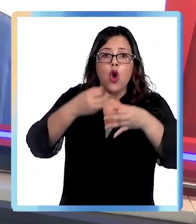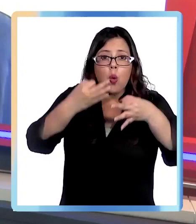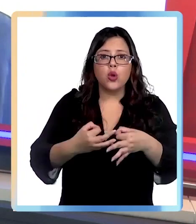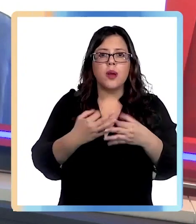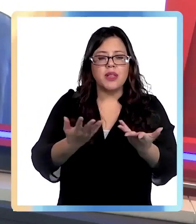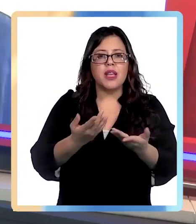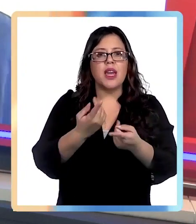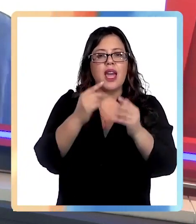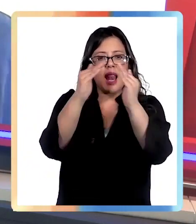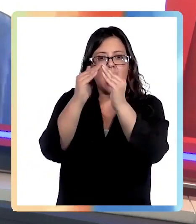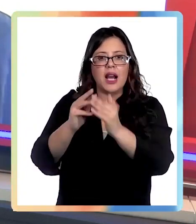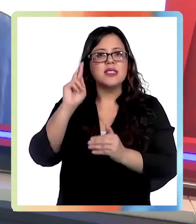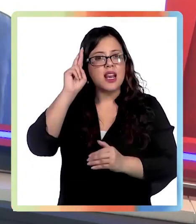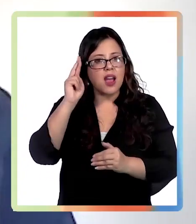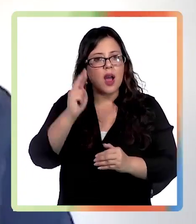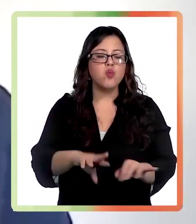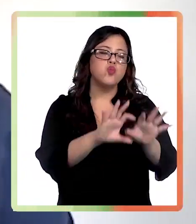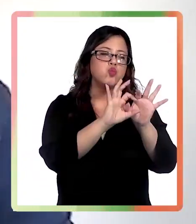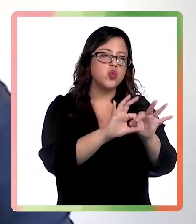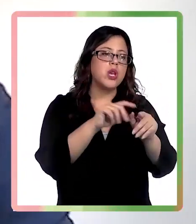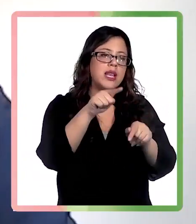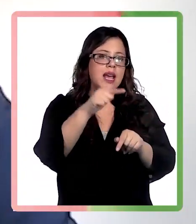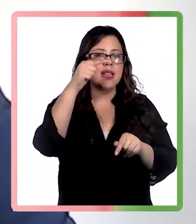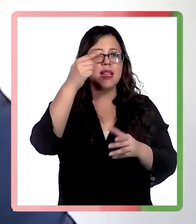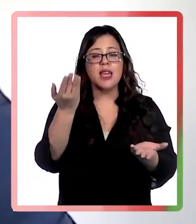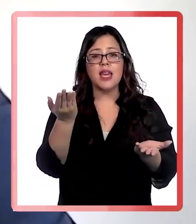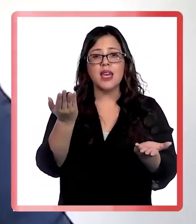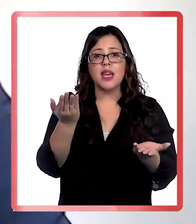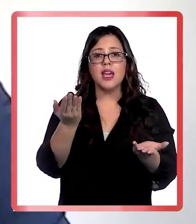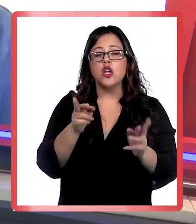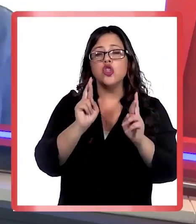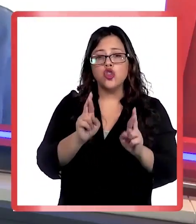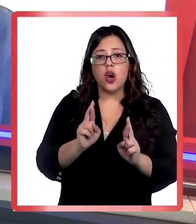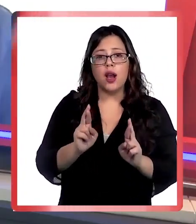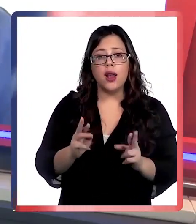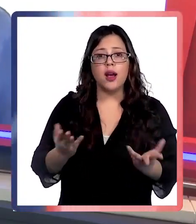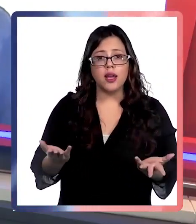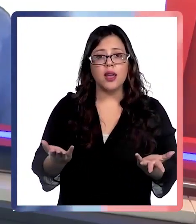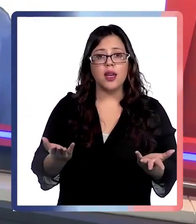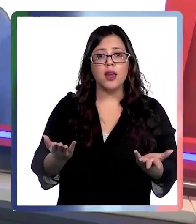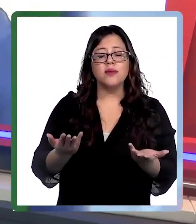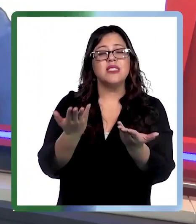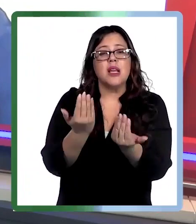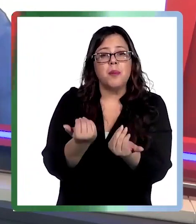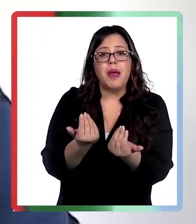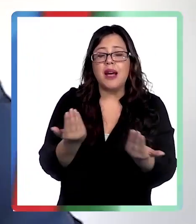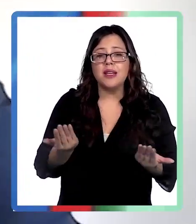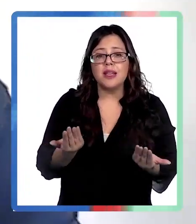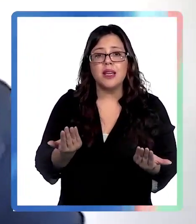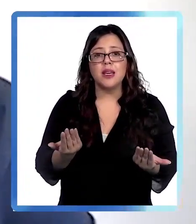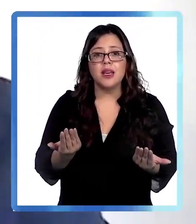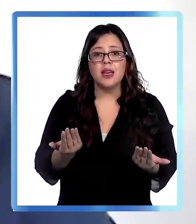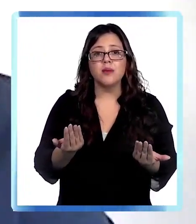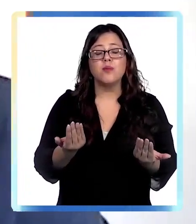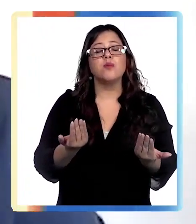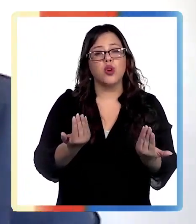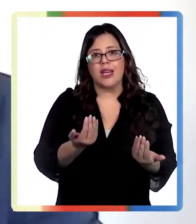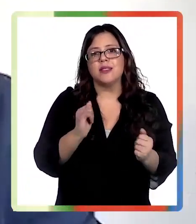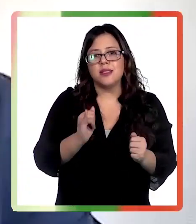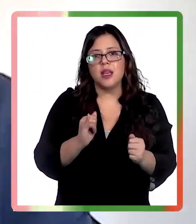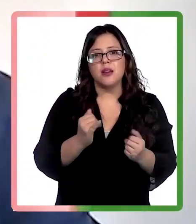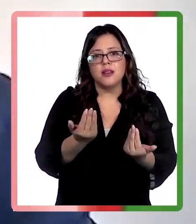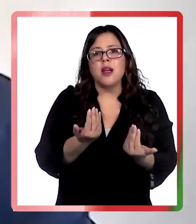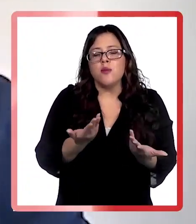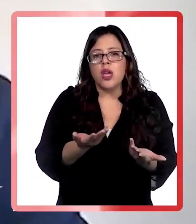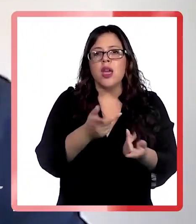en los hogares otras reflexiones. Bueno, muchas gracias a ti y espero efectivamente, y tengo la esperanza porque lo